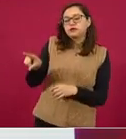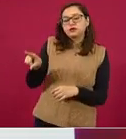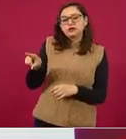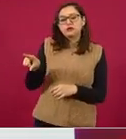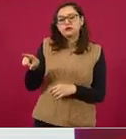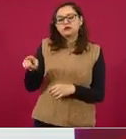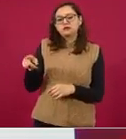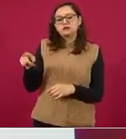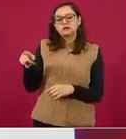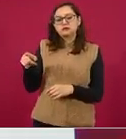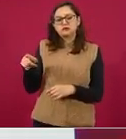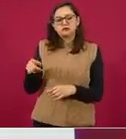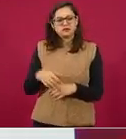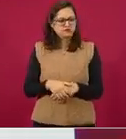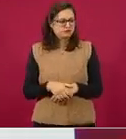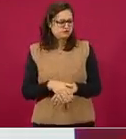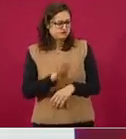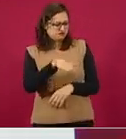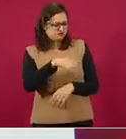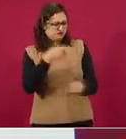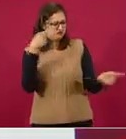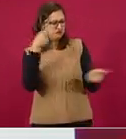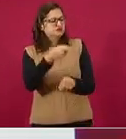Le dije, ¿y tú qué haces aquí, no?